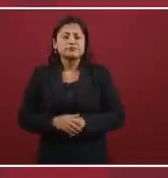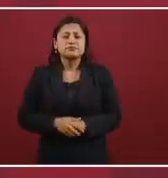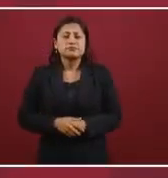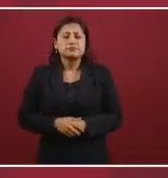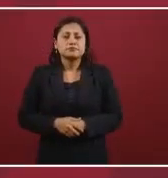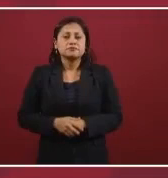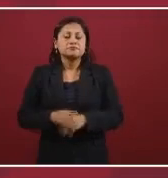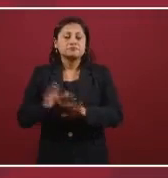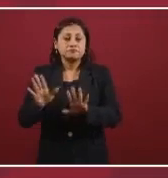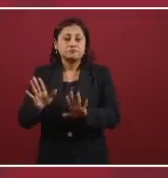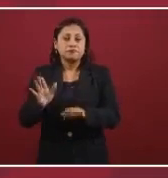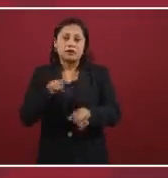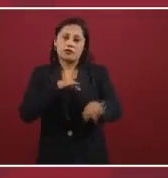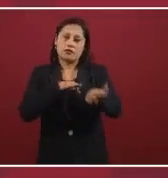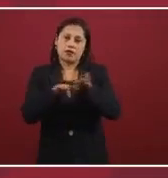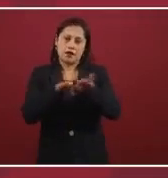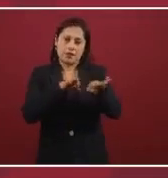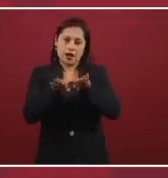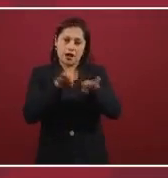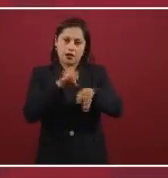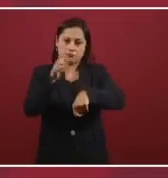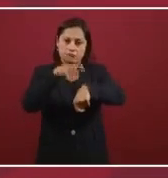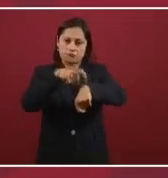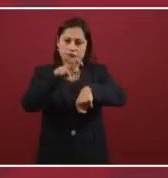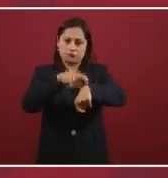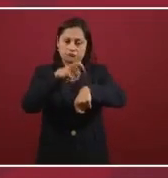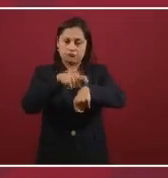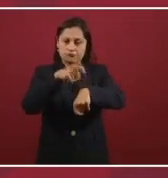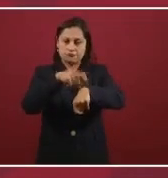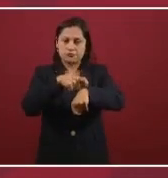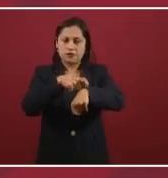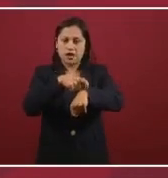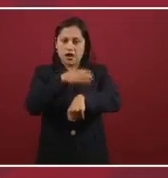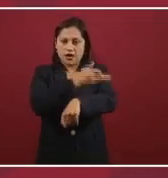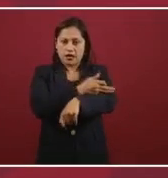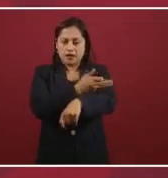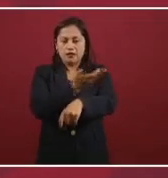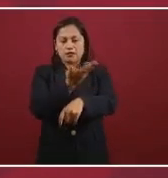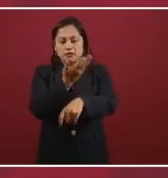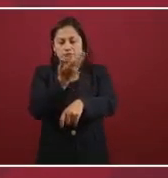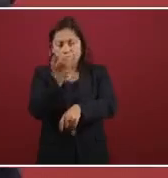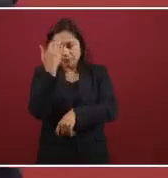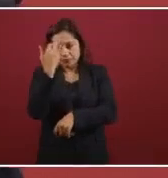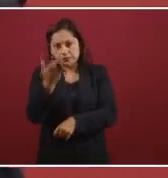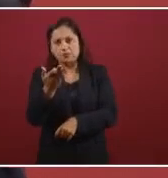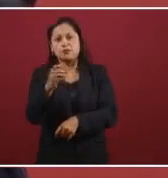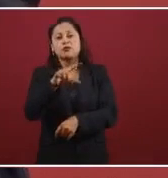turno y hace falta por urgencia